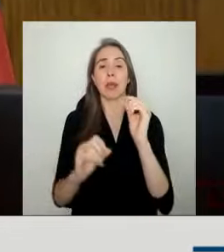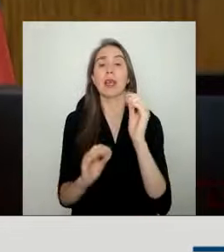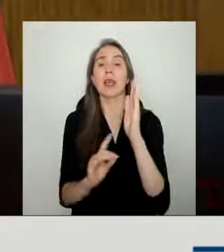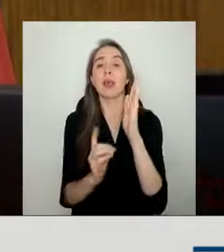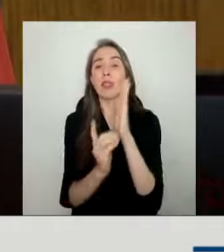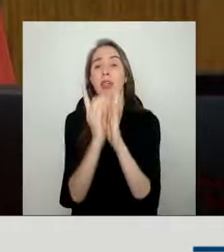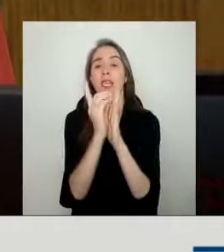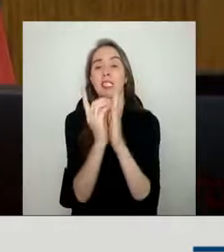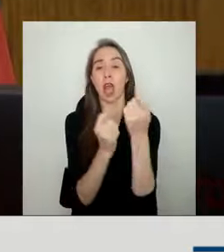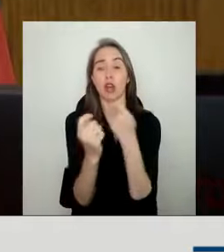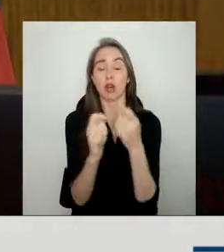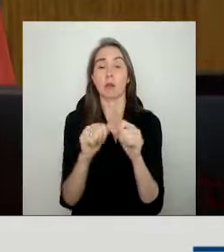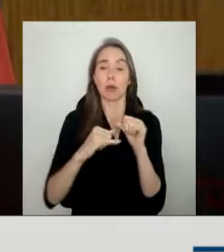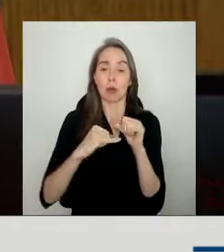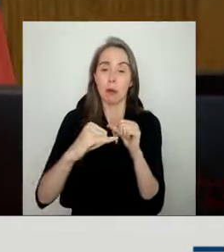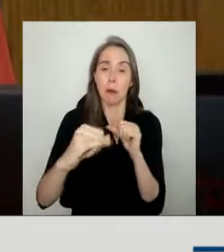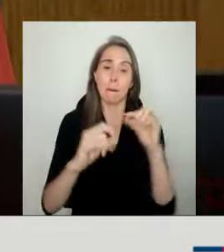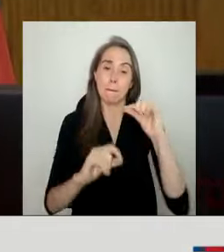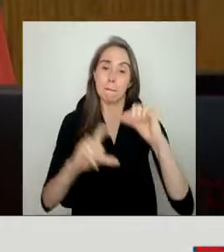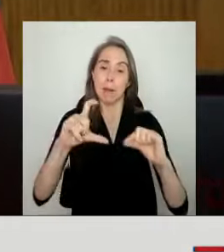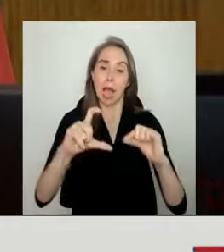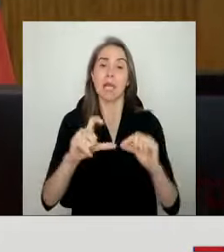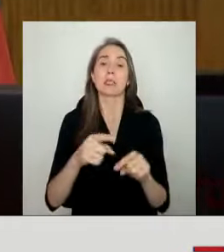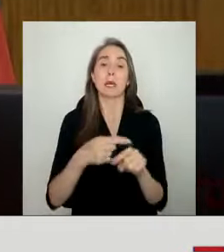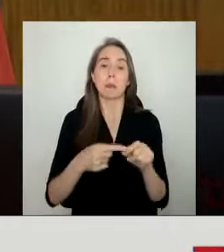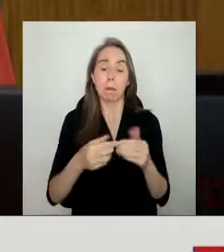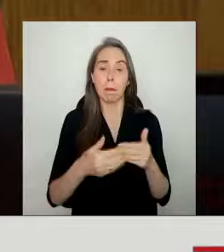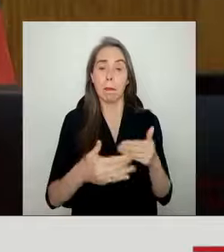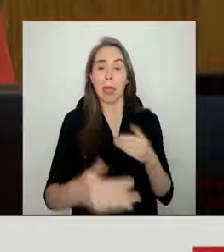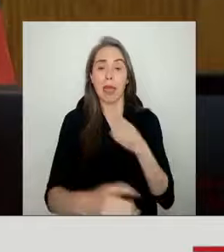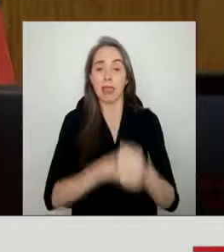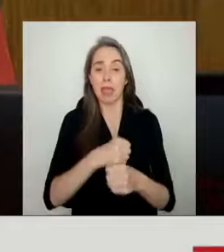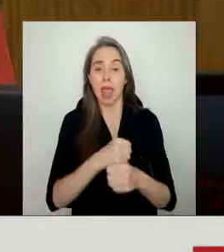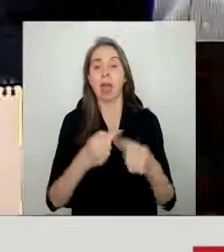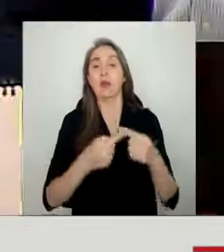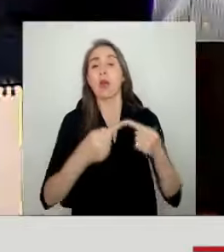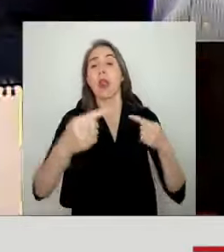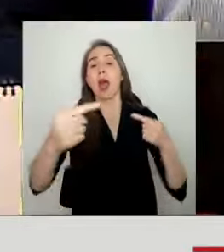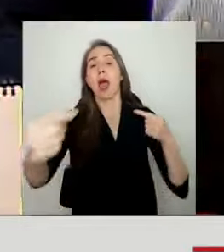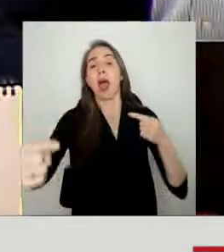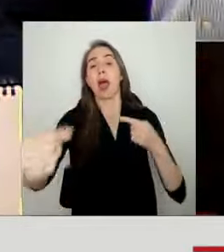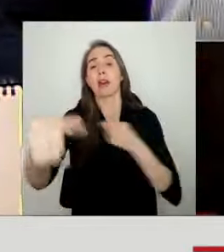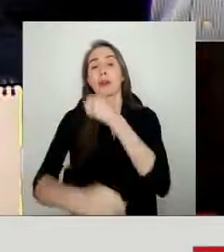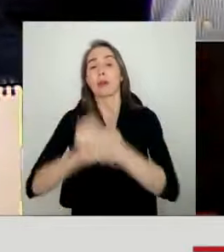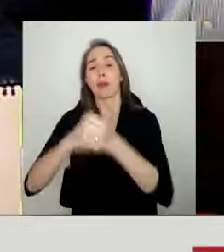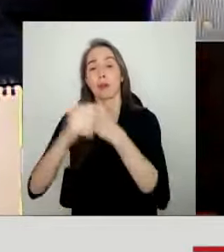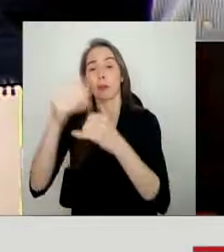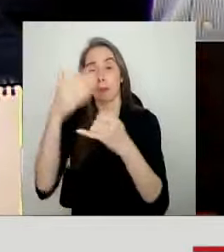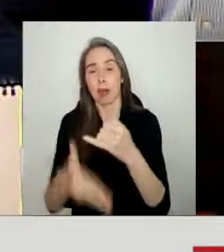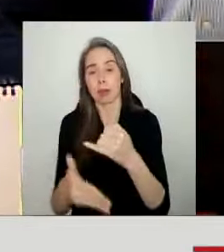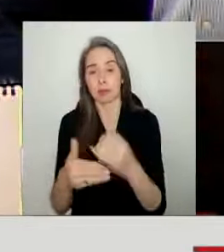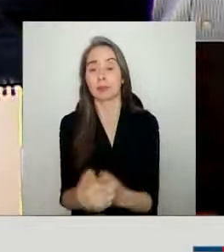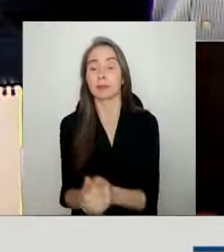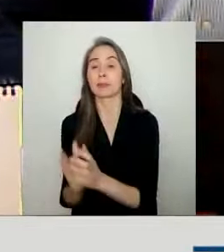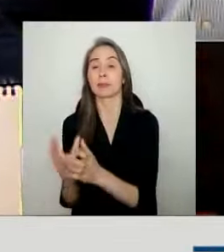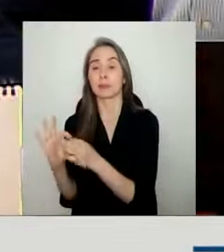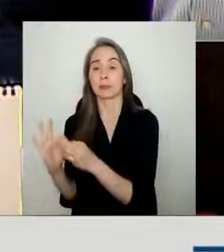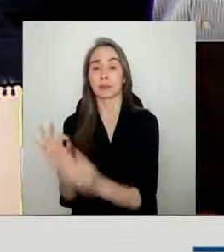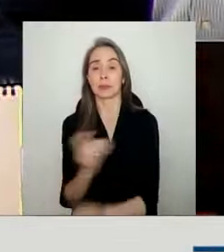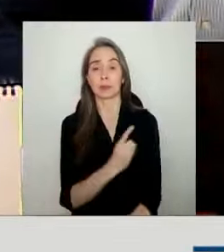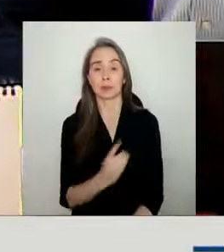sostenidas también en el mediano y largo plazo Muchas gracias presidenta Gracias diputado sáez